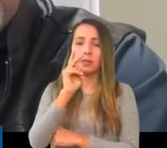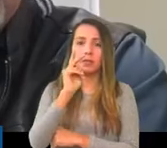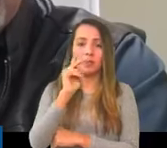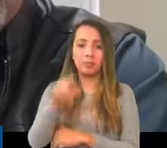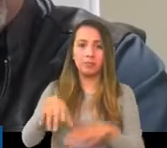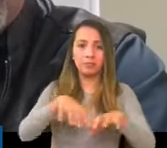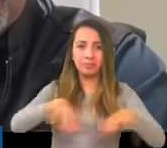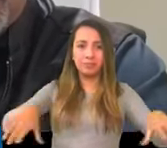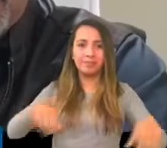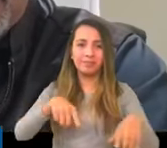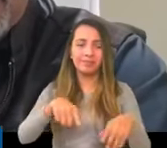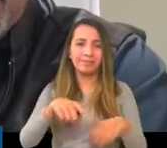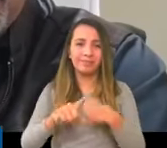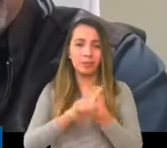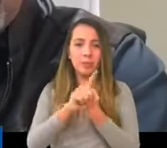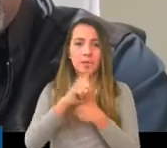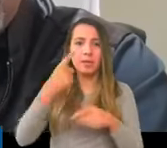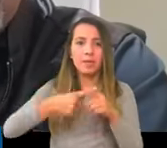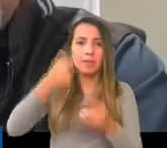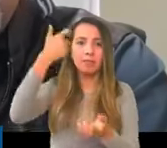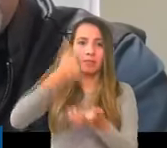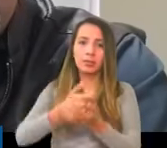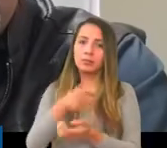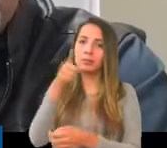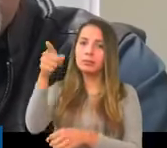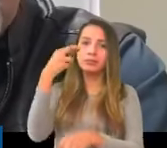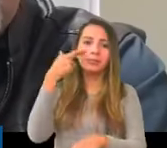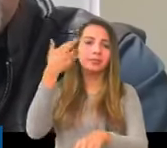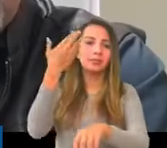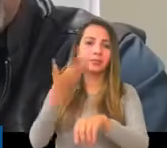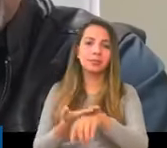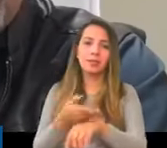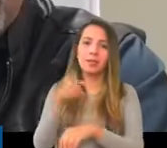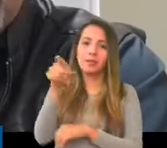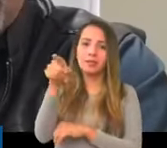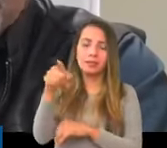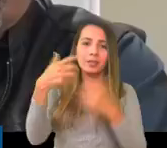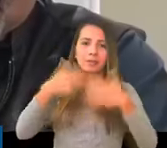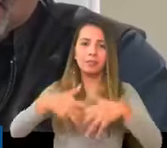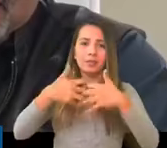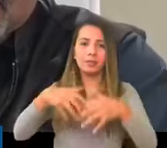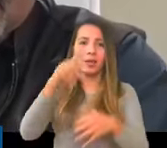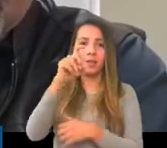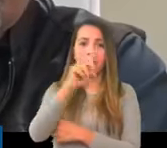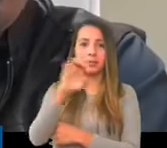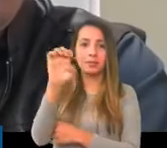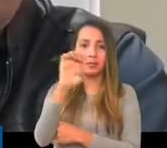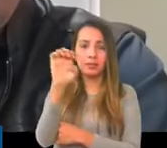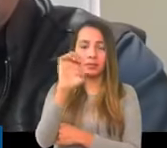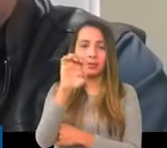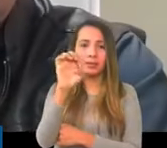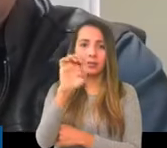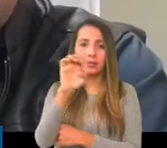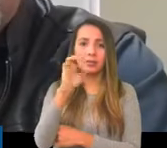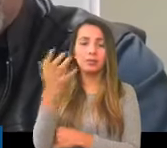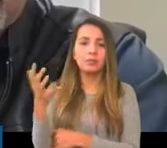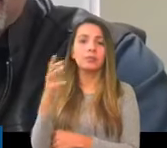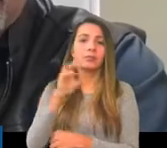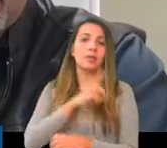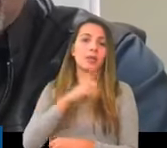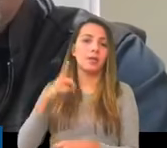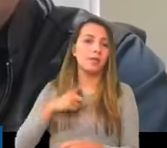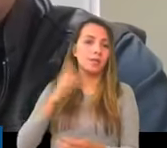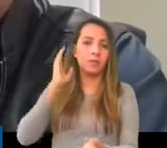de esta afectación es un tema que tendrá que ver Agua de Ensenada con la SEA, que es con quien tiene el contrato, que evidentemente en las sanciones que